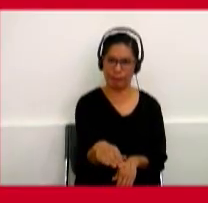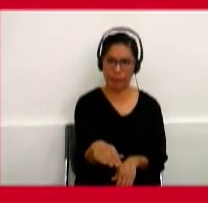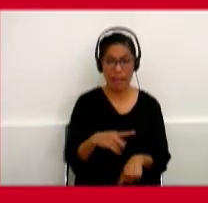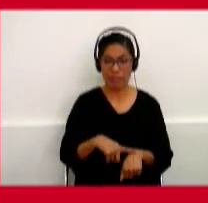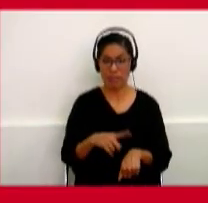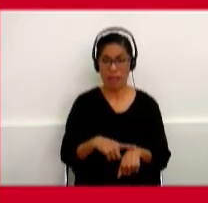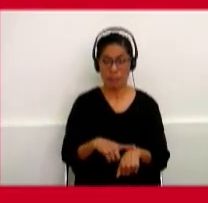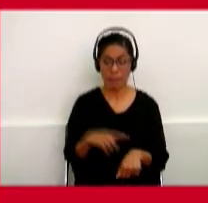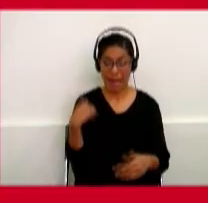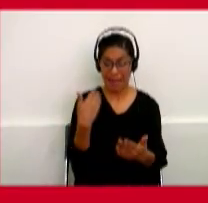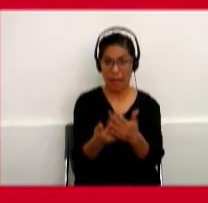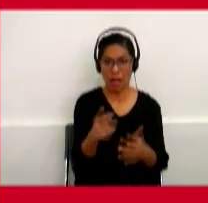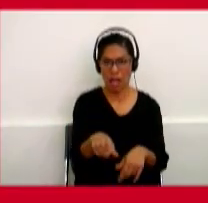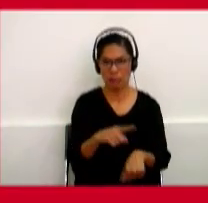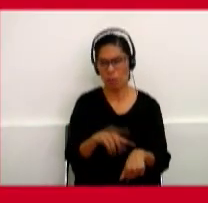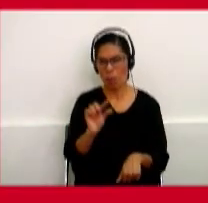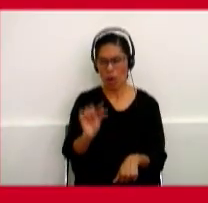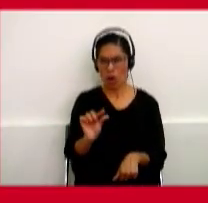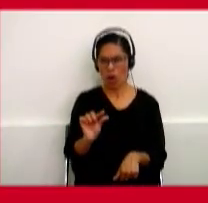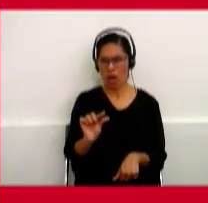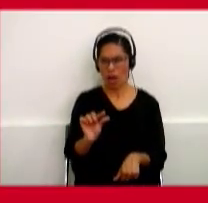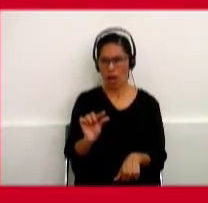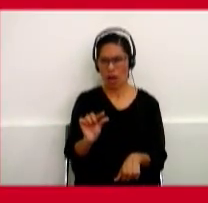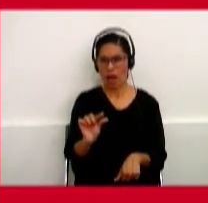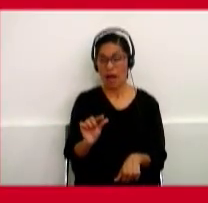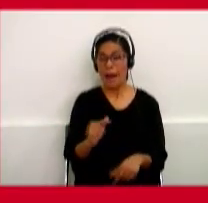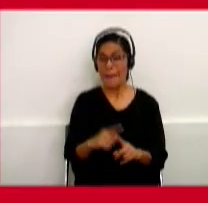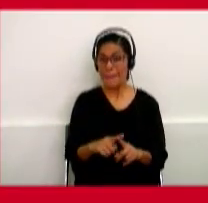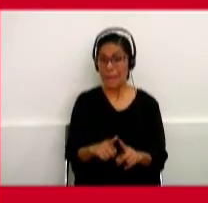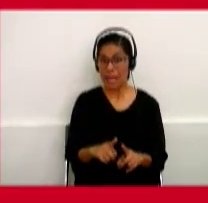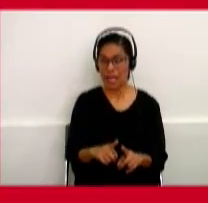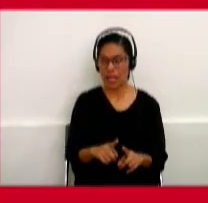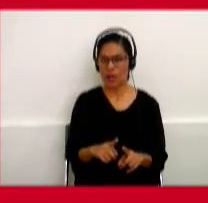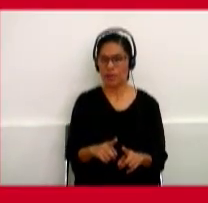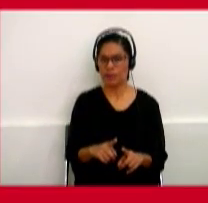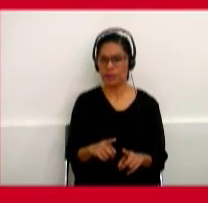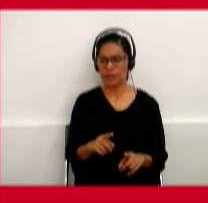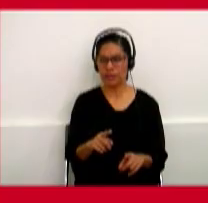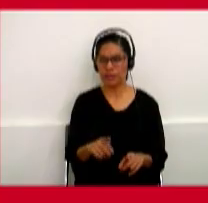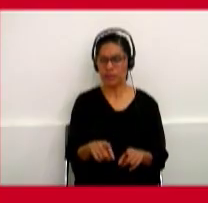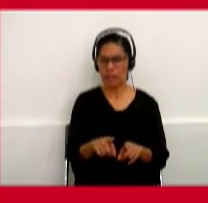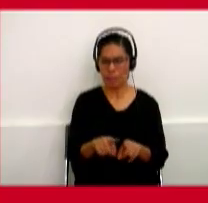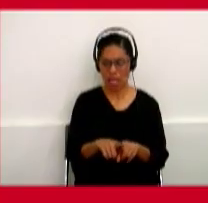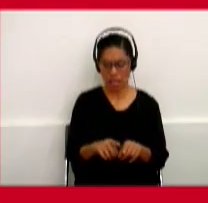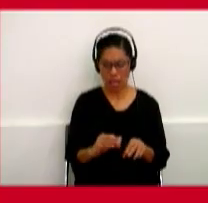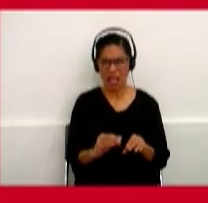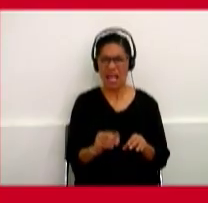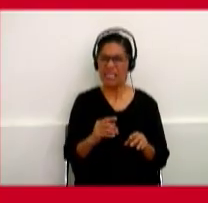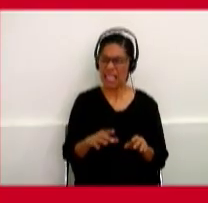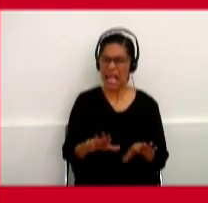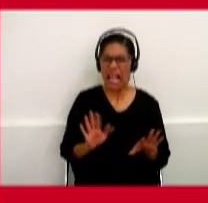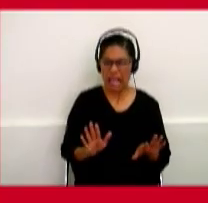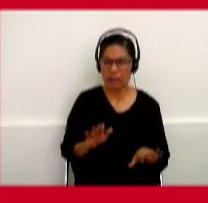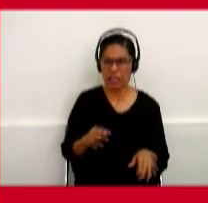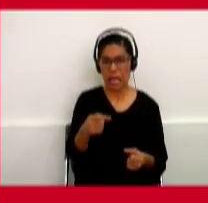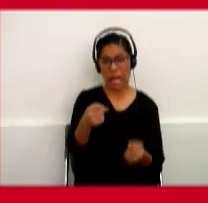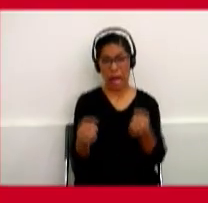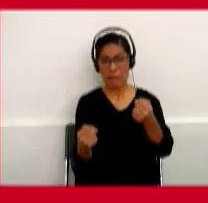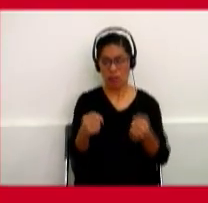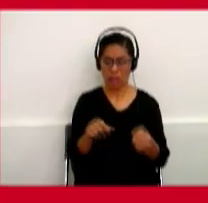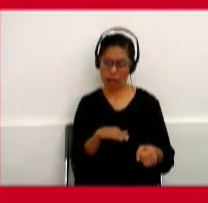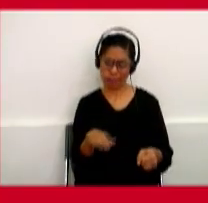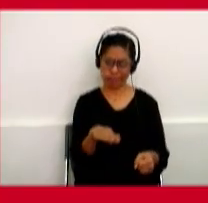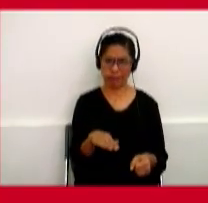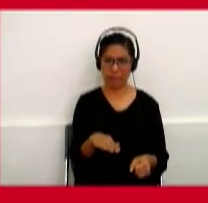más reducidos, y en general las vías que están todas erosionadas son más difíciles para los operadores,